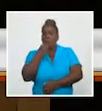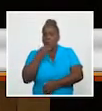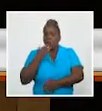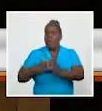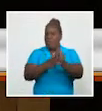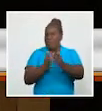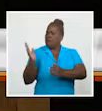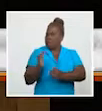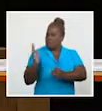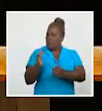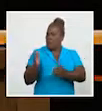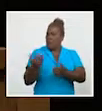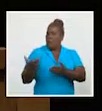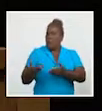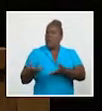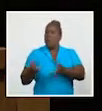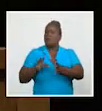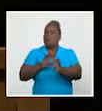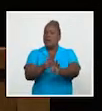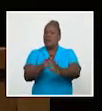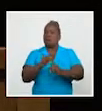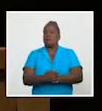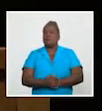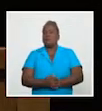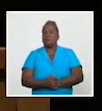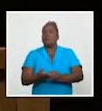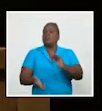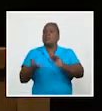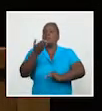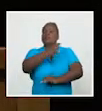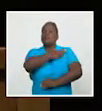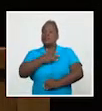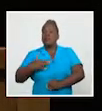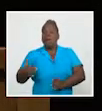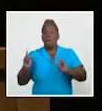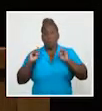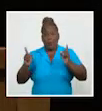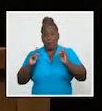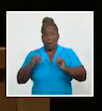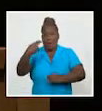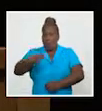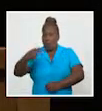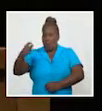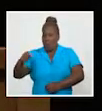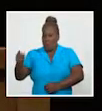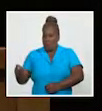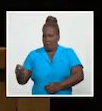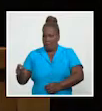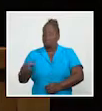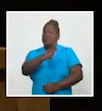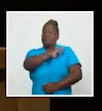11 hombres y 3 mujeres, harían falta más mujeres quizás, pero en este sentido también